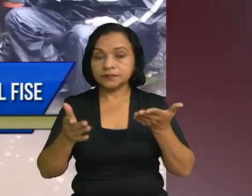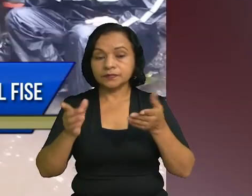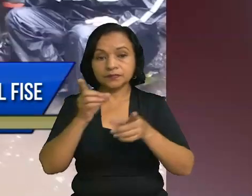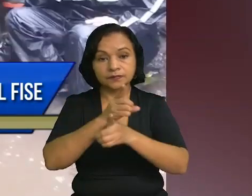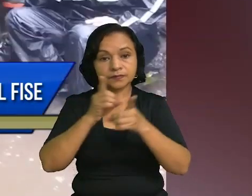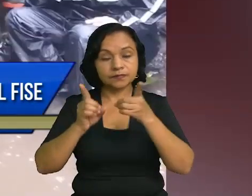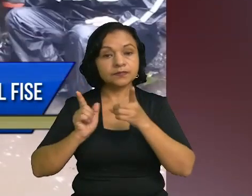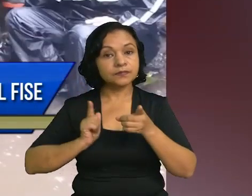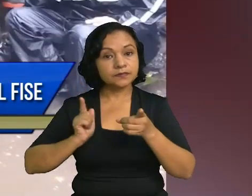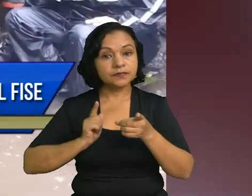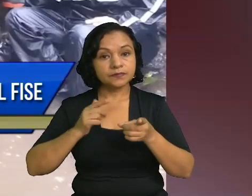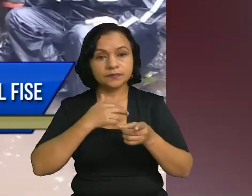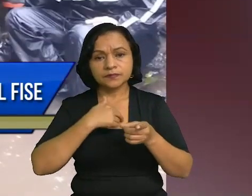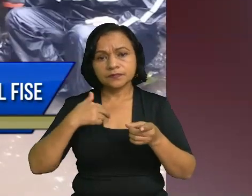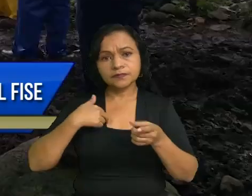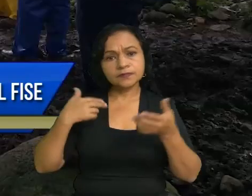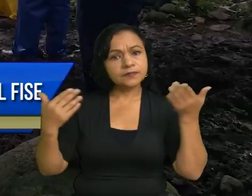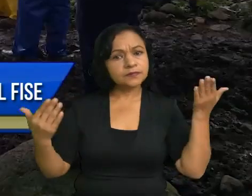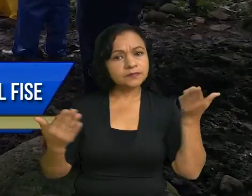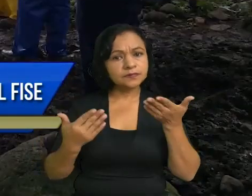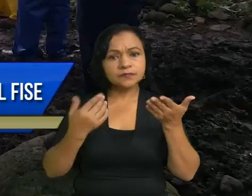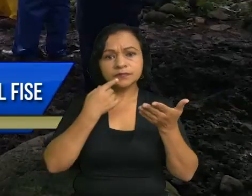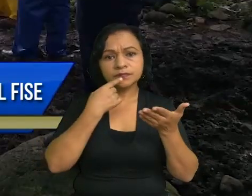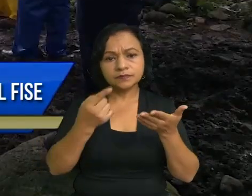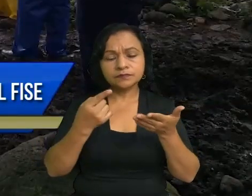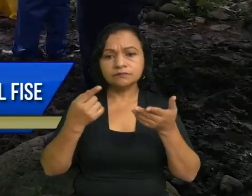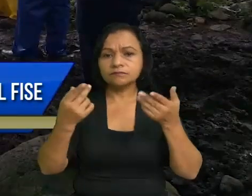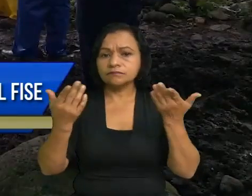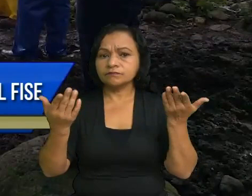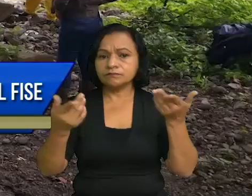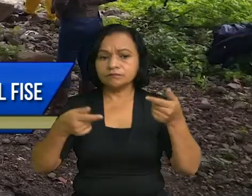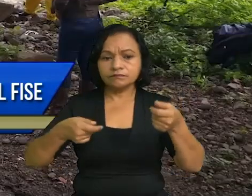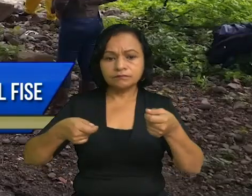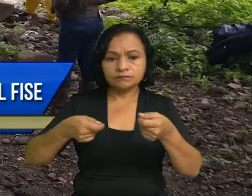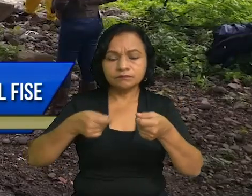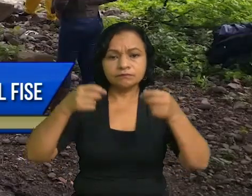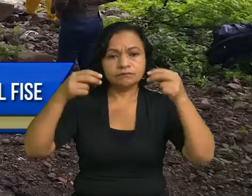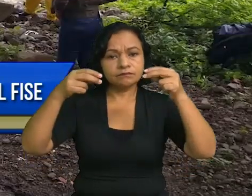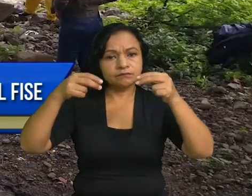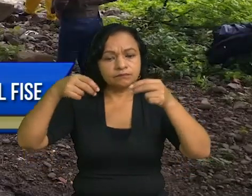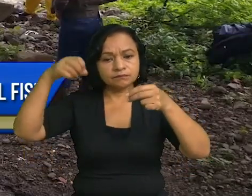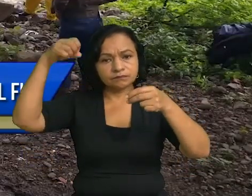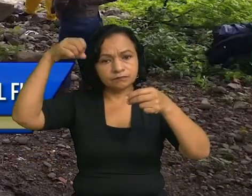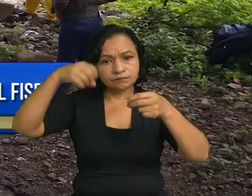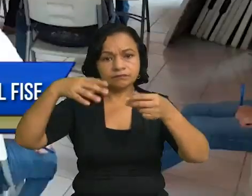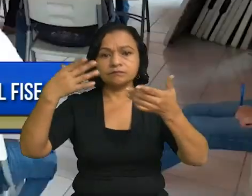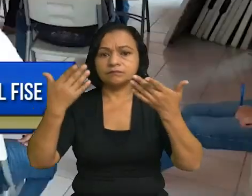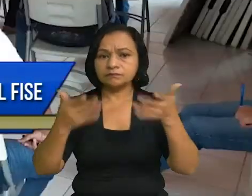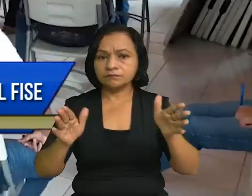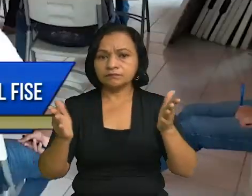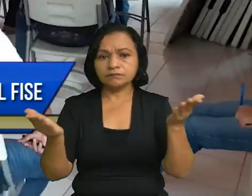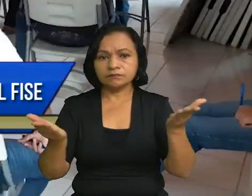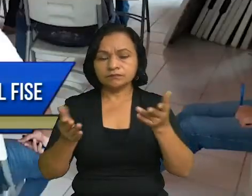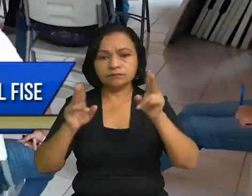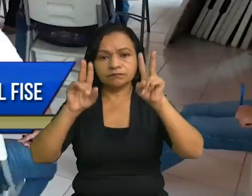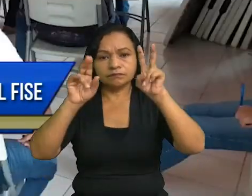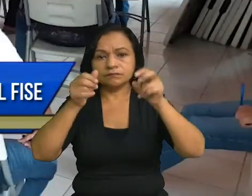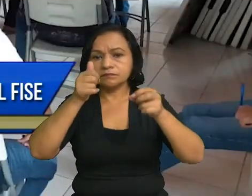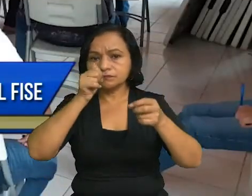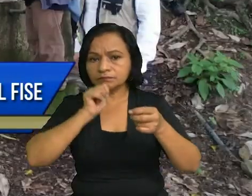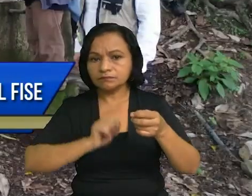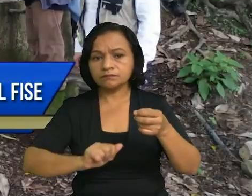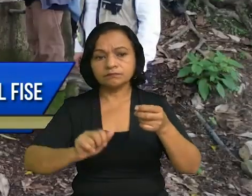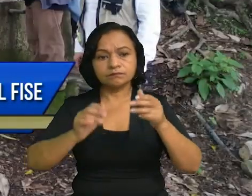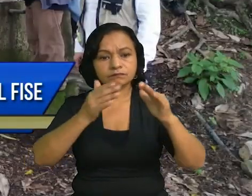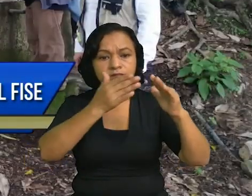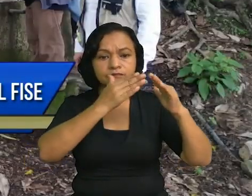resolver como así se está resolviendo en la energía eléctrica cómo se está resolviendo el tema del agua potable a nivel